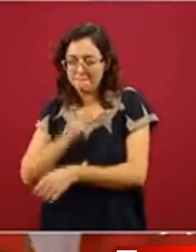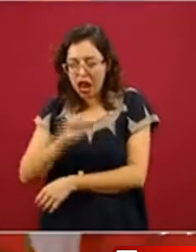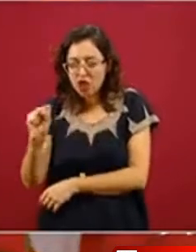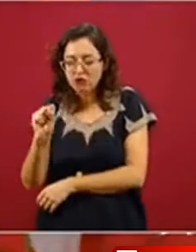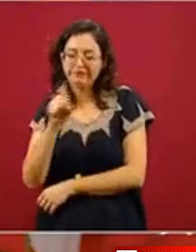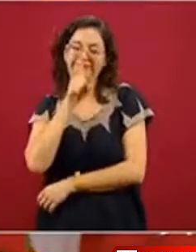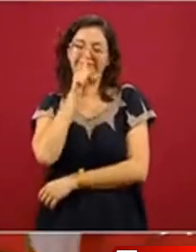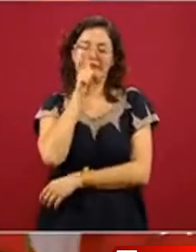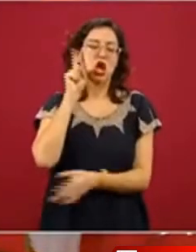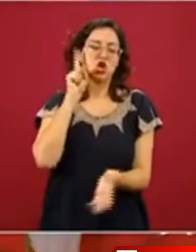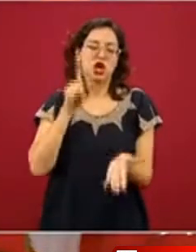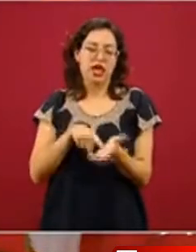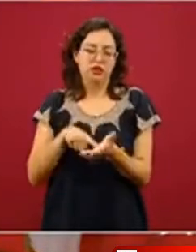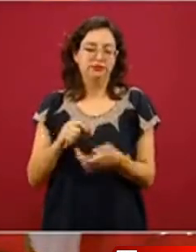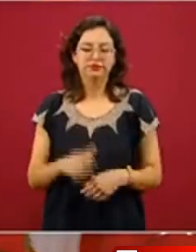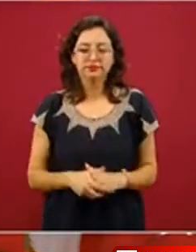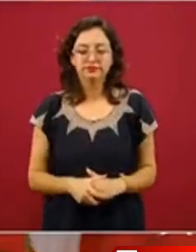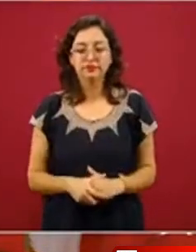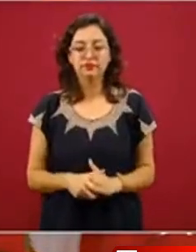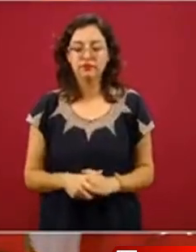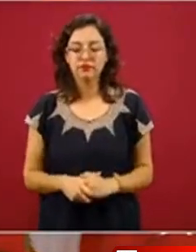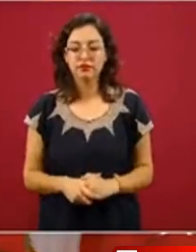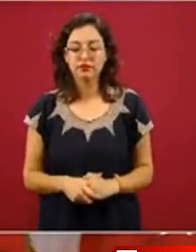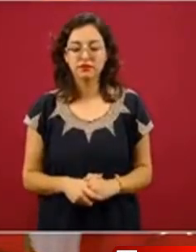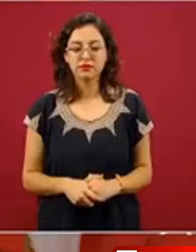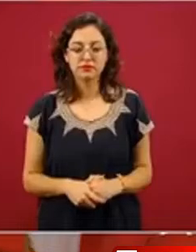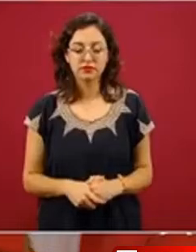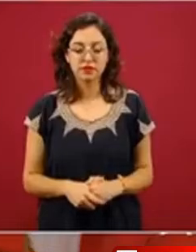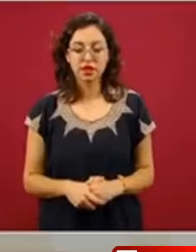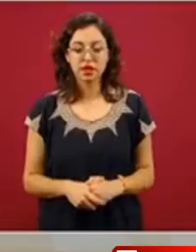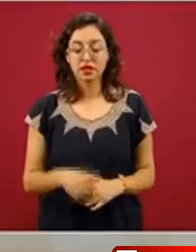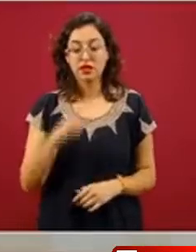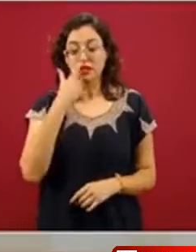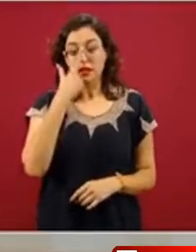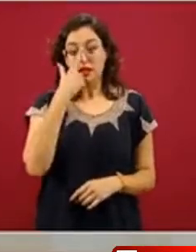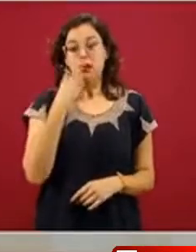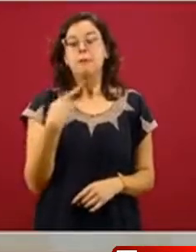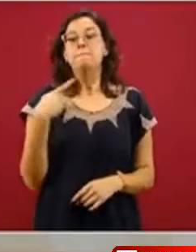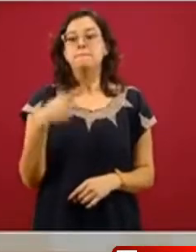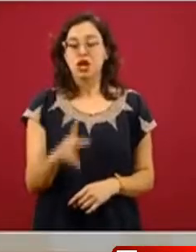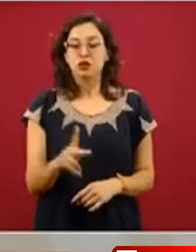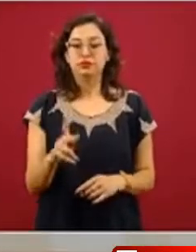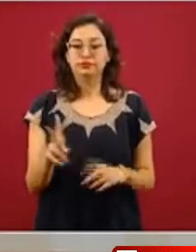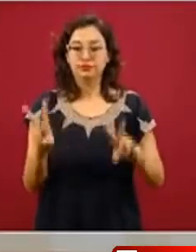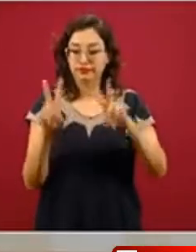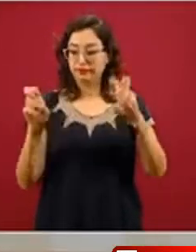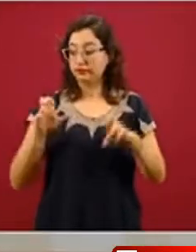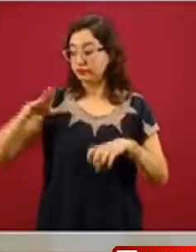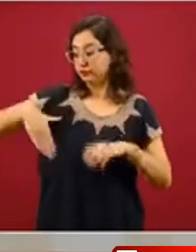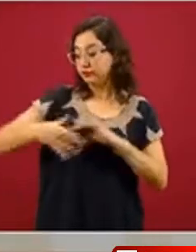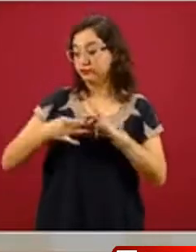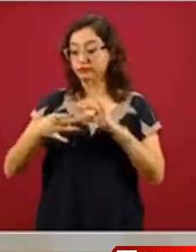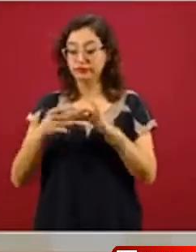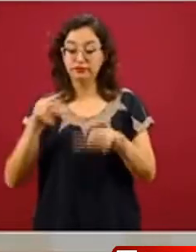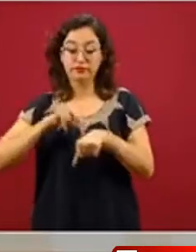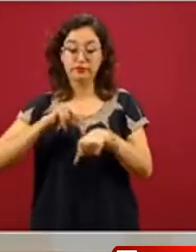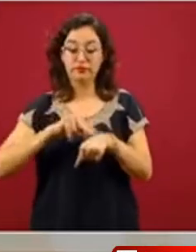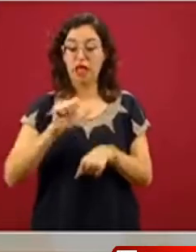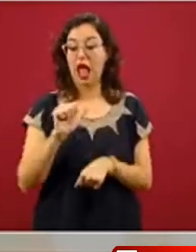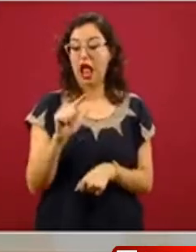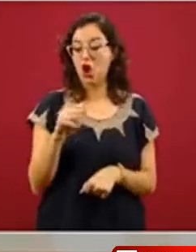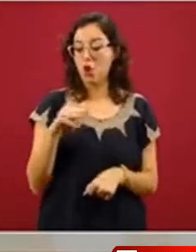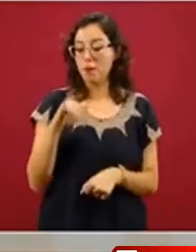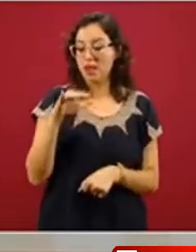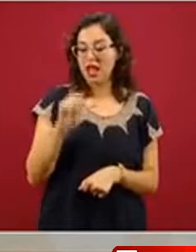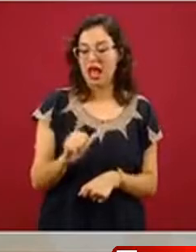comentaba ahora el doctor Alomía, tenemos un elemento de vigilancia epidemiológica general, que lo hemos explicado